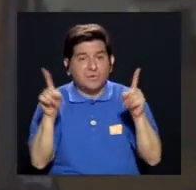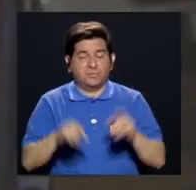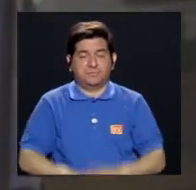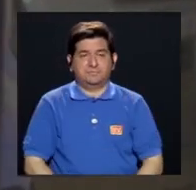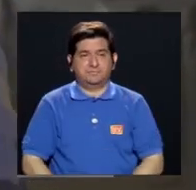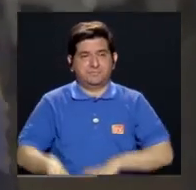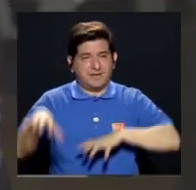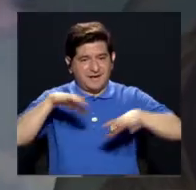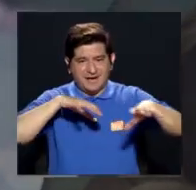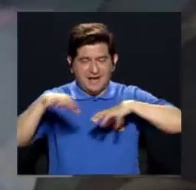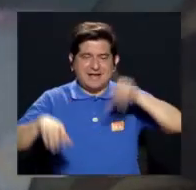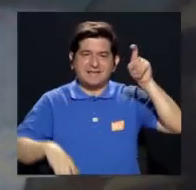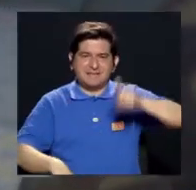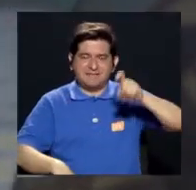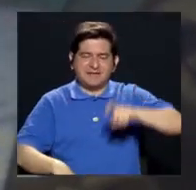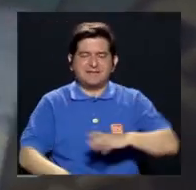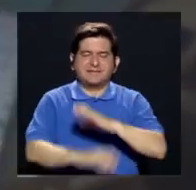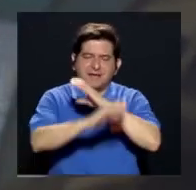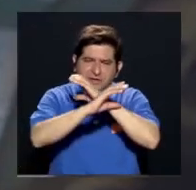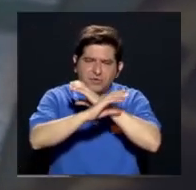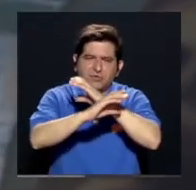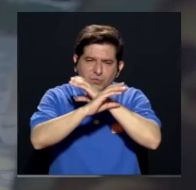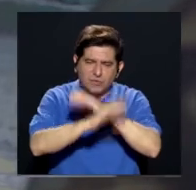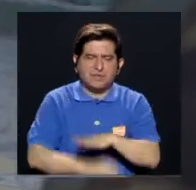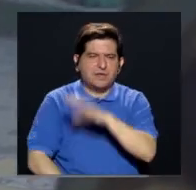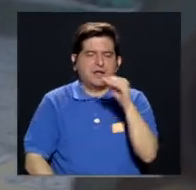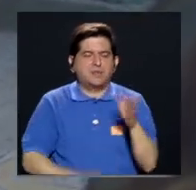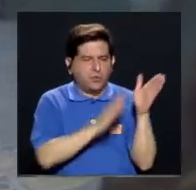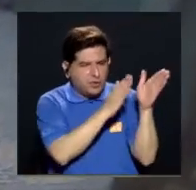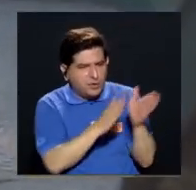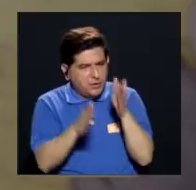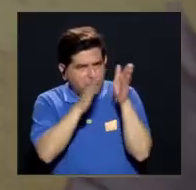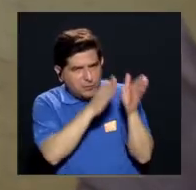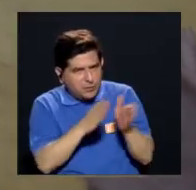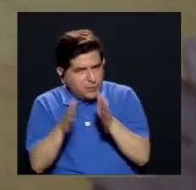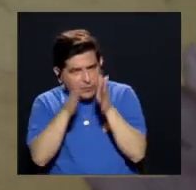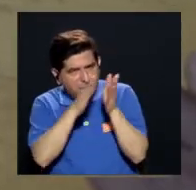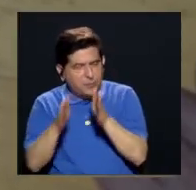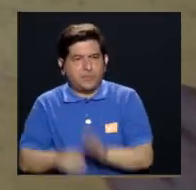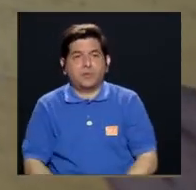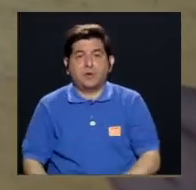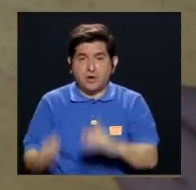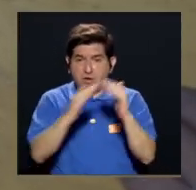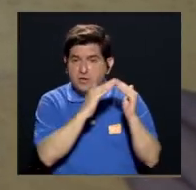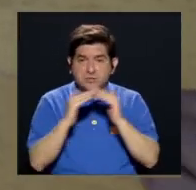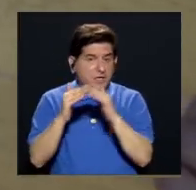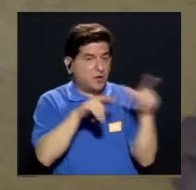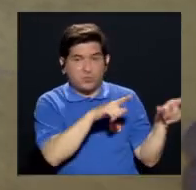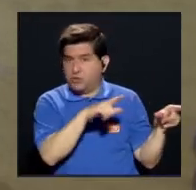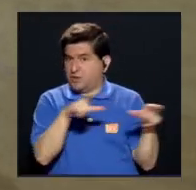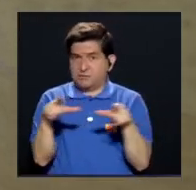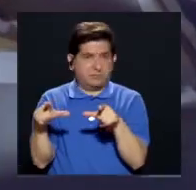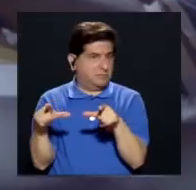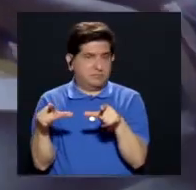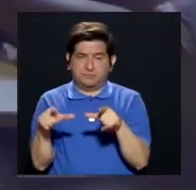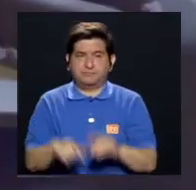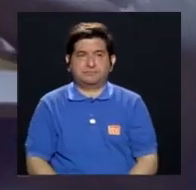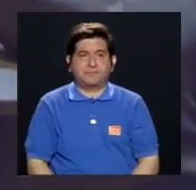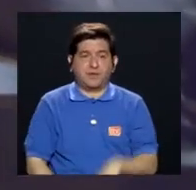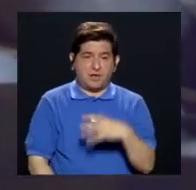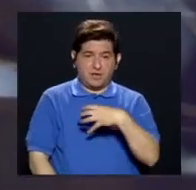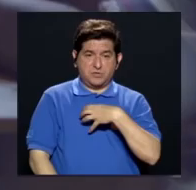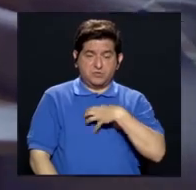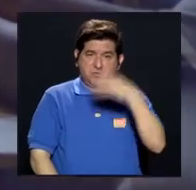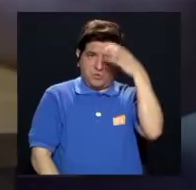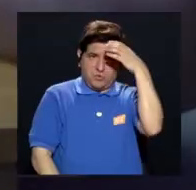actividad que debe tomarse con cuidado y debe ser planificada. Si la comunidad no está preparada, va introduciendo su